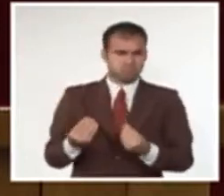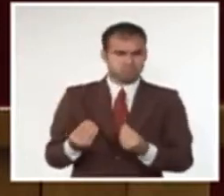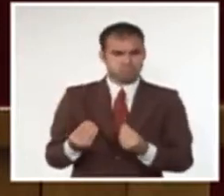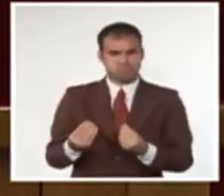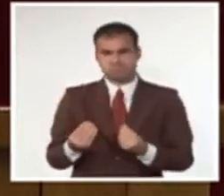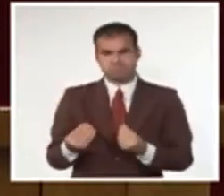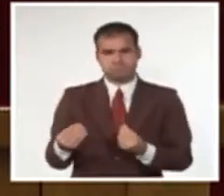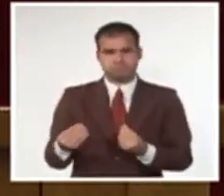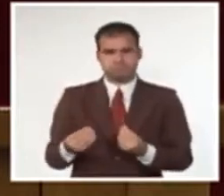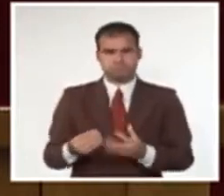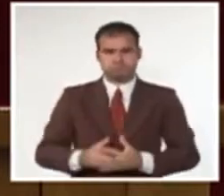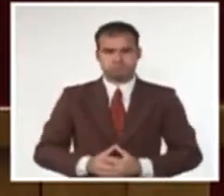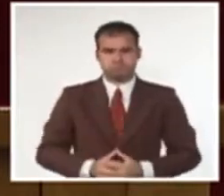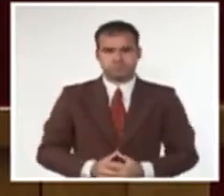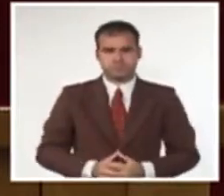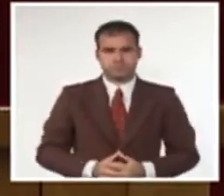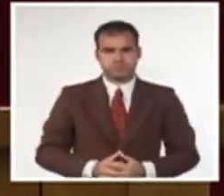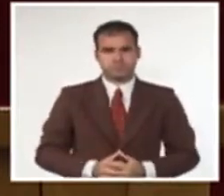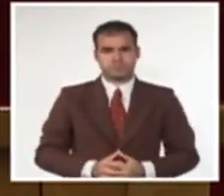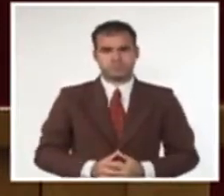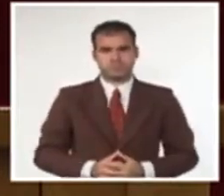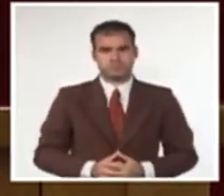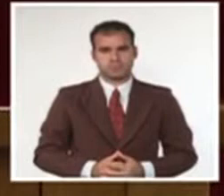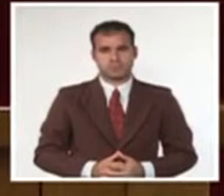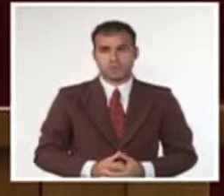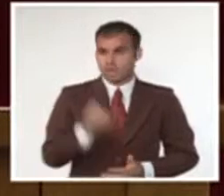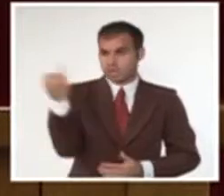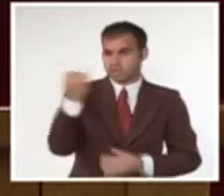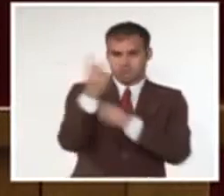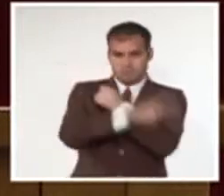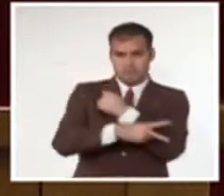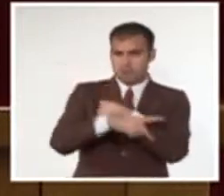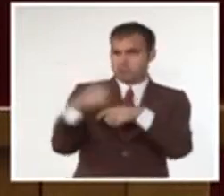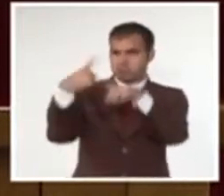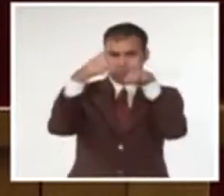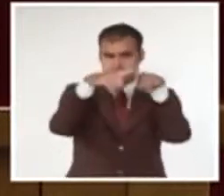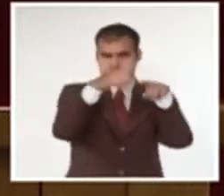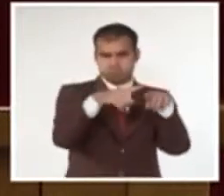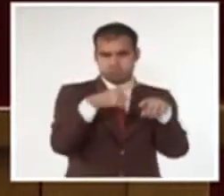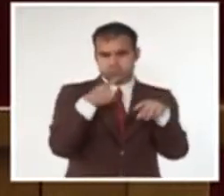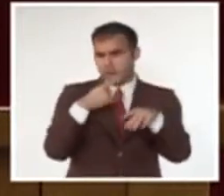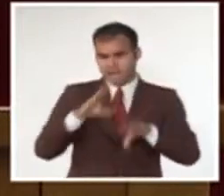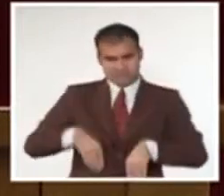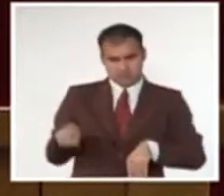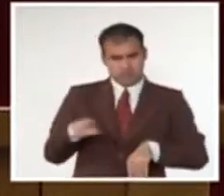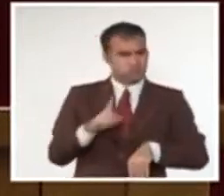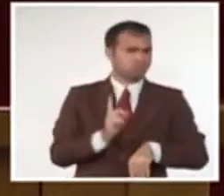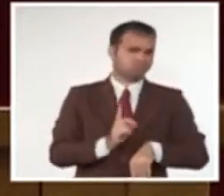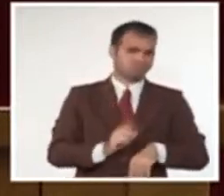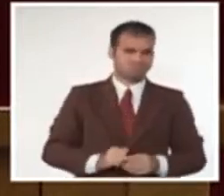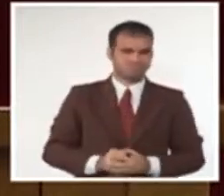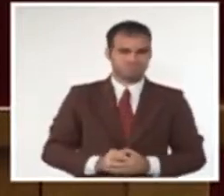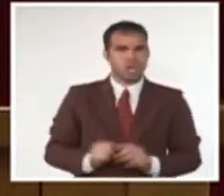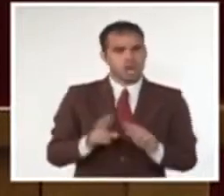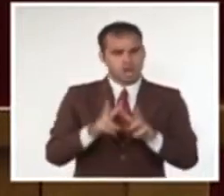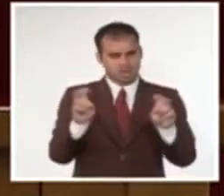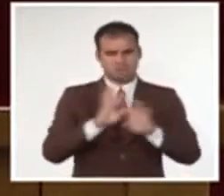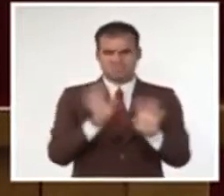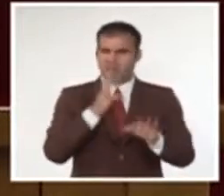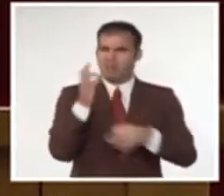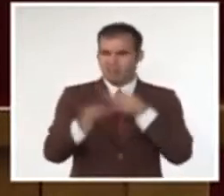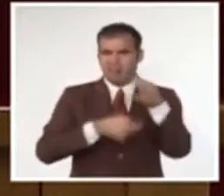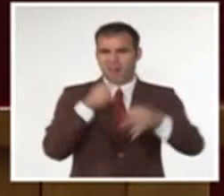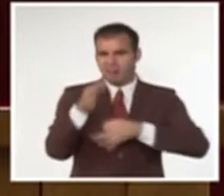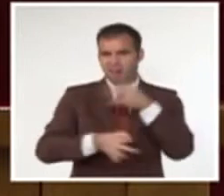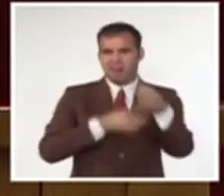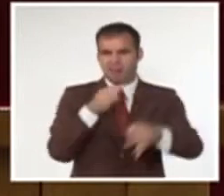oportunista, concita el rechazo de la comunidad internacional. Sobre este tema se ha hablado lo suficiente y